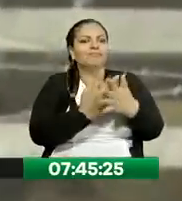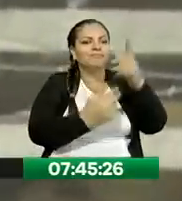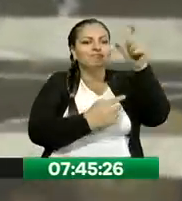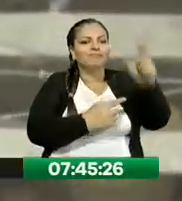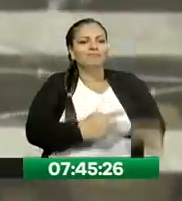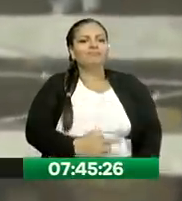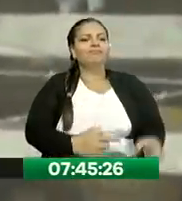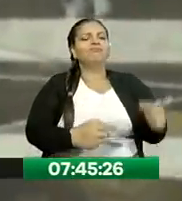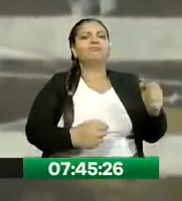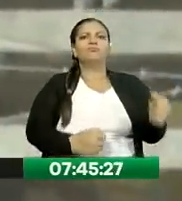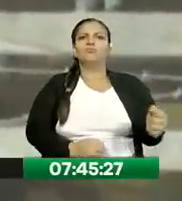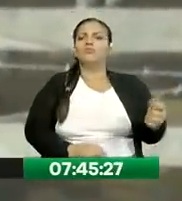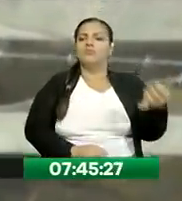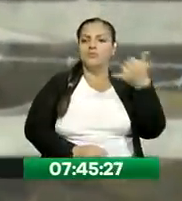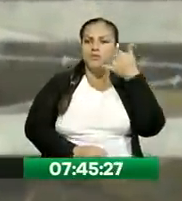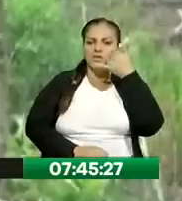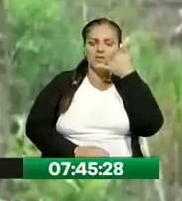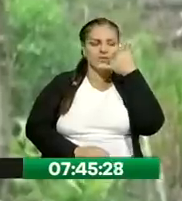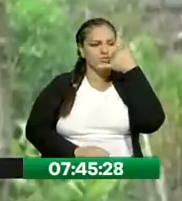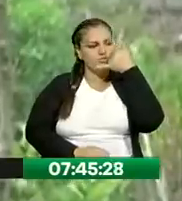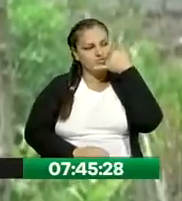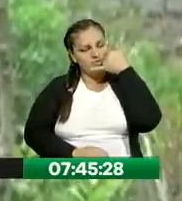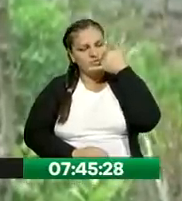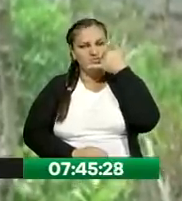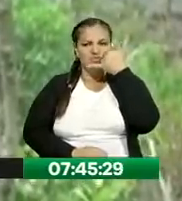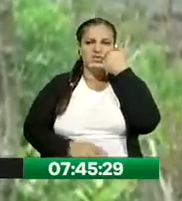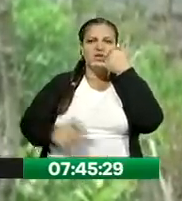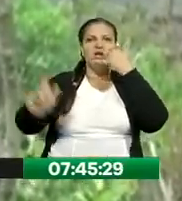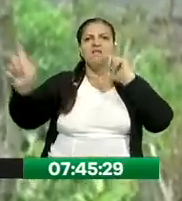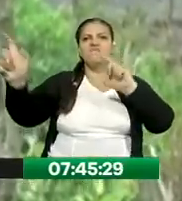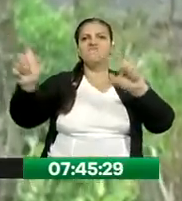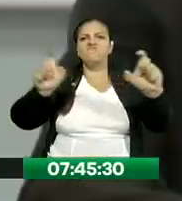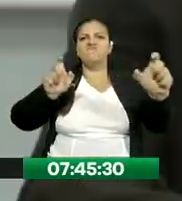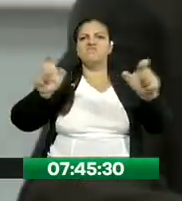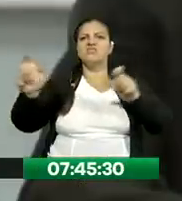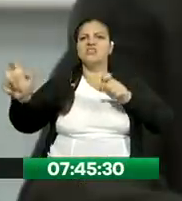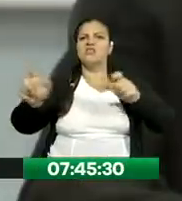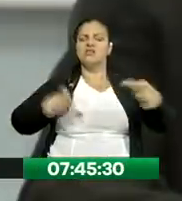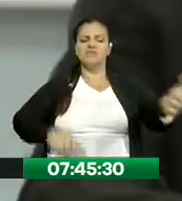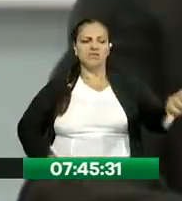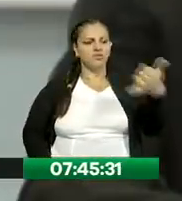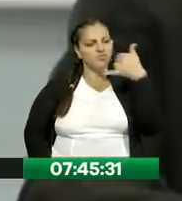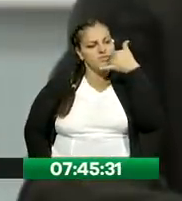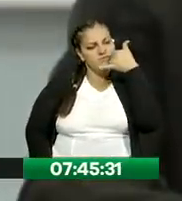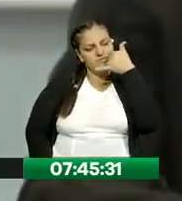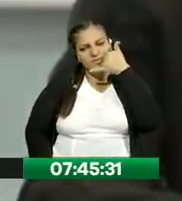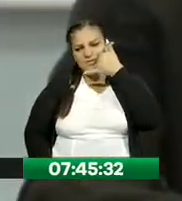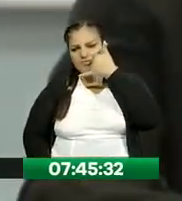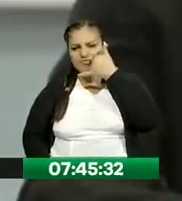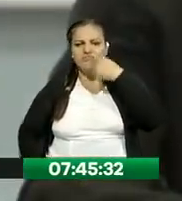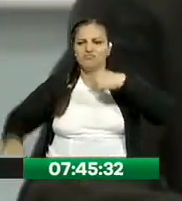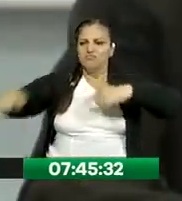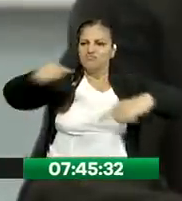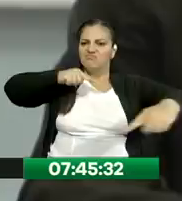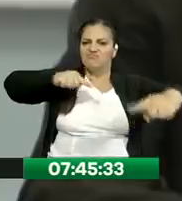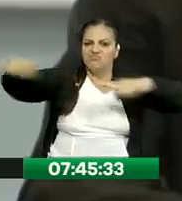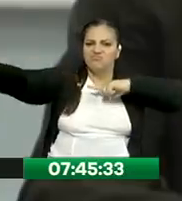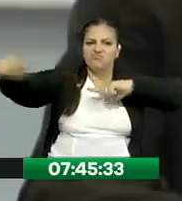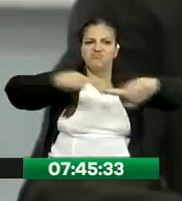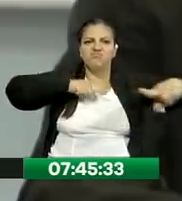para hacer las llamadas, mensajear y dar disposiciones a sus muchachos. Dentro del proceso investigativo